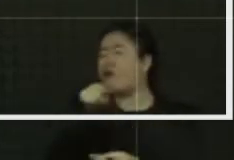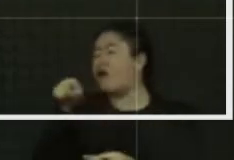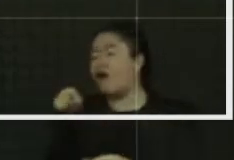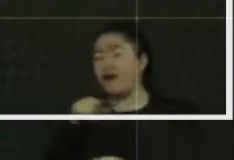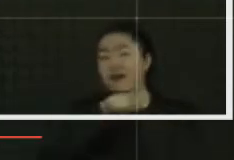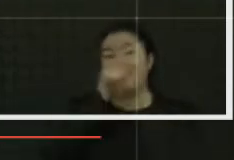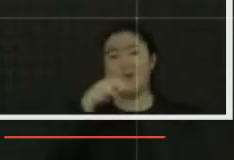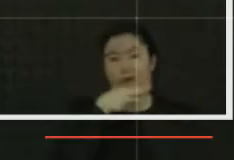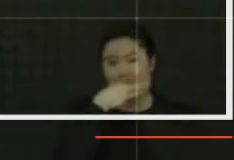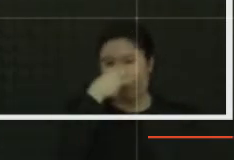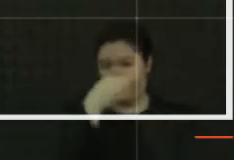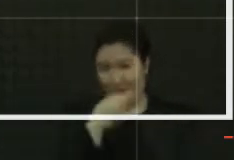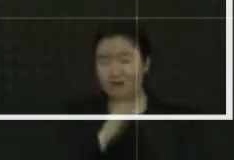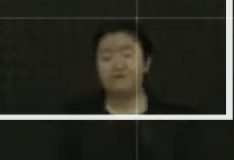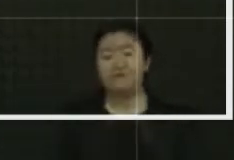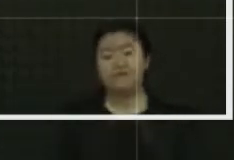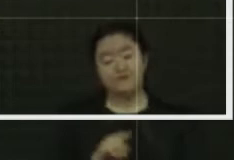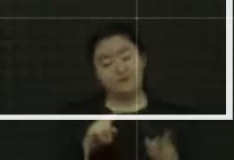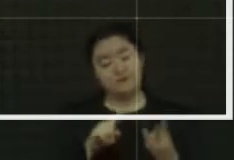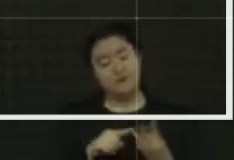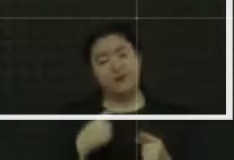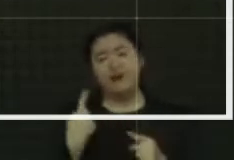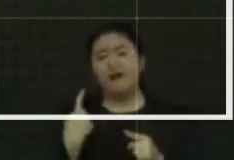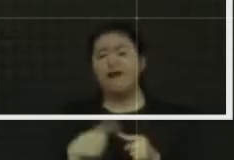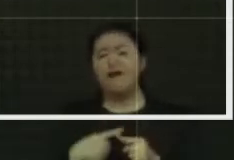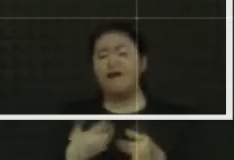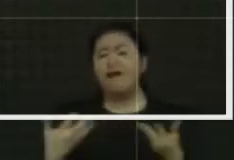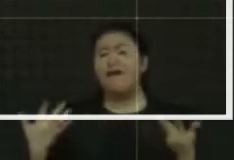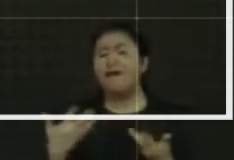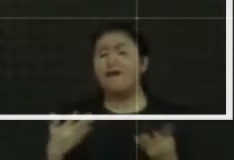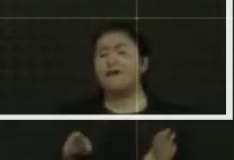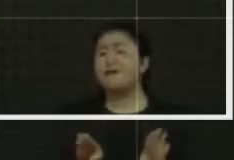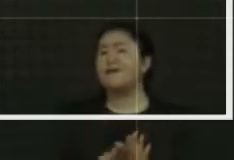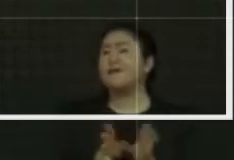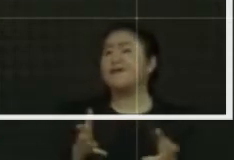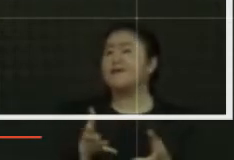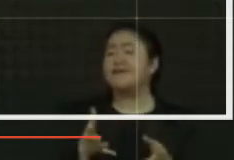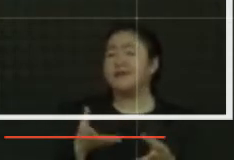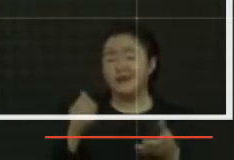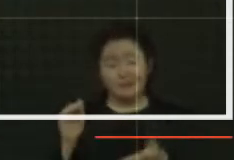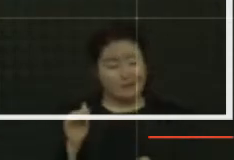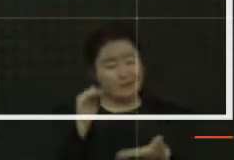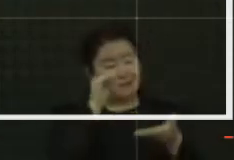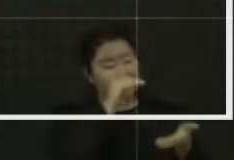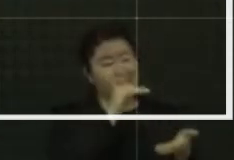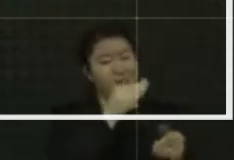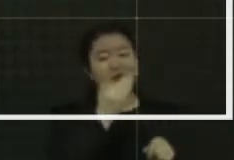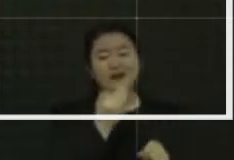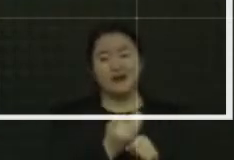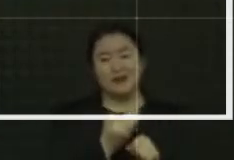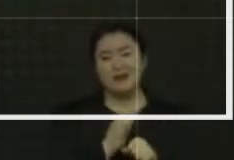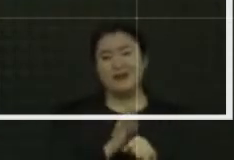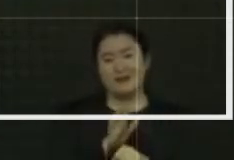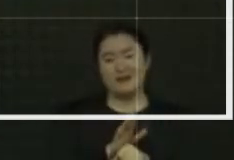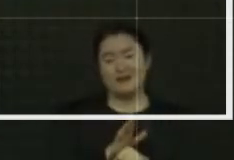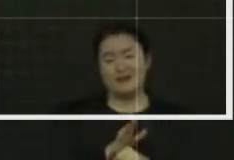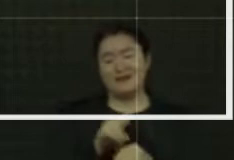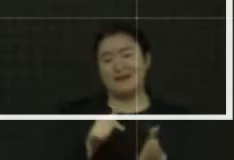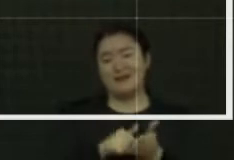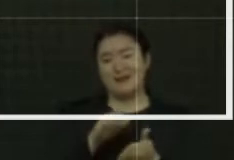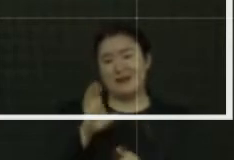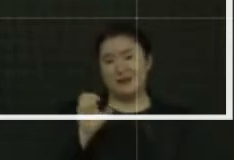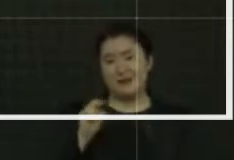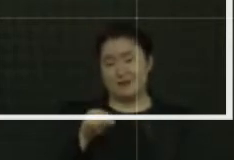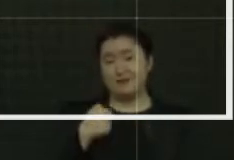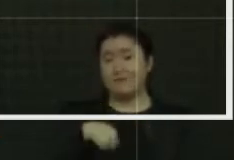la otra es quién va a ser o cómo se va a hacer la escultura que quede en vez de lo que está hoy de la estatua de Colón, y